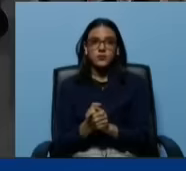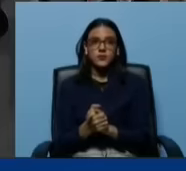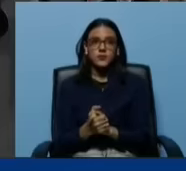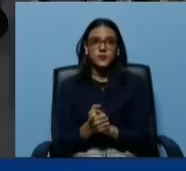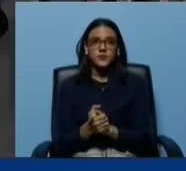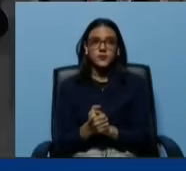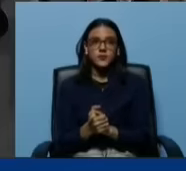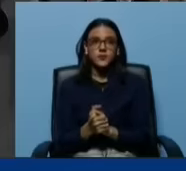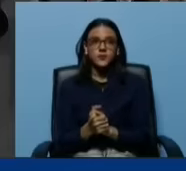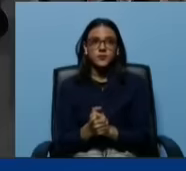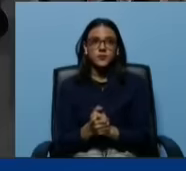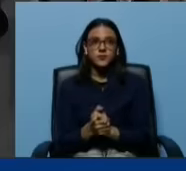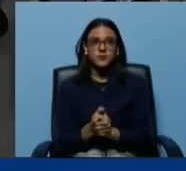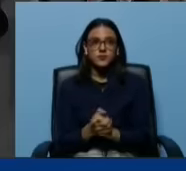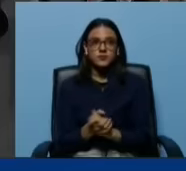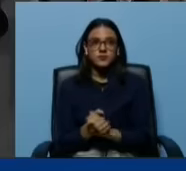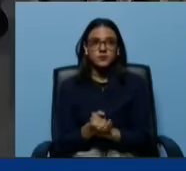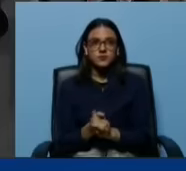estadounidenses.